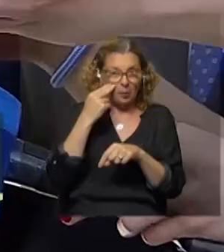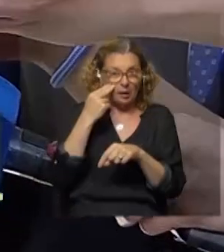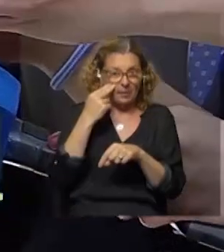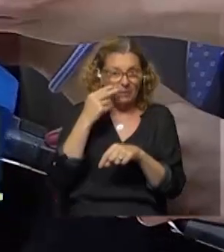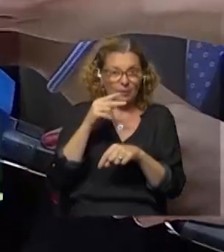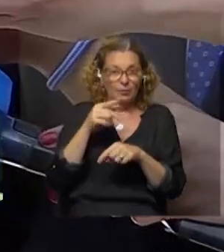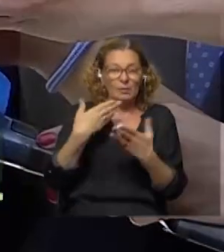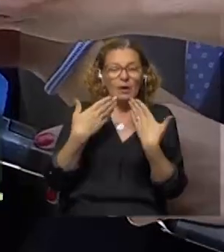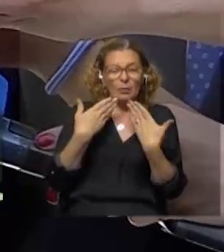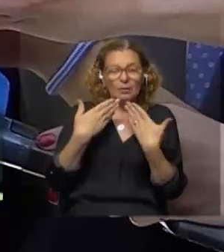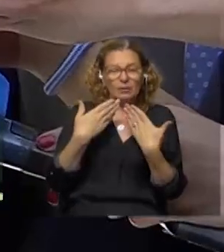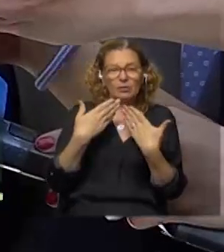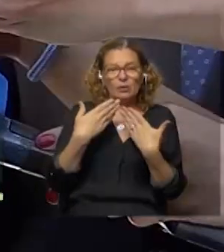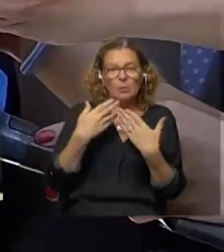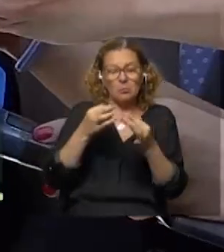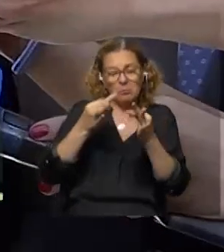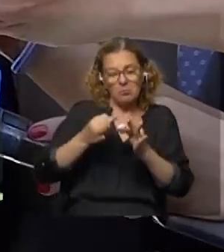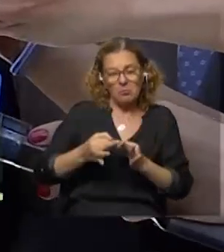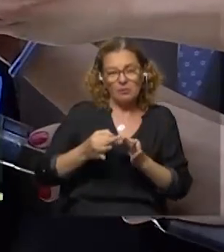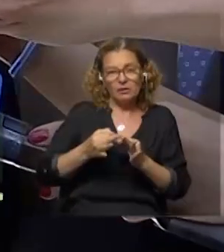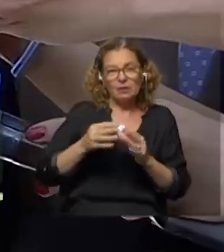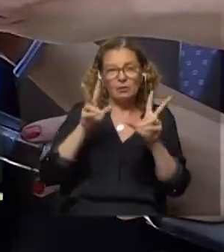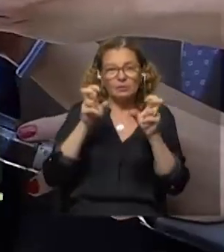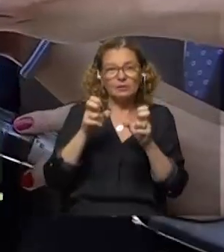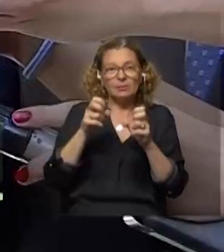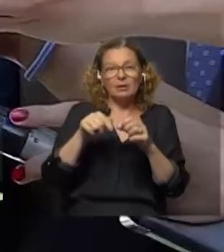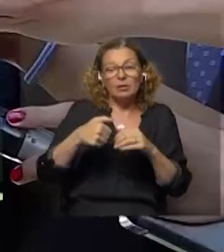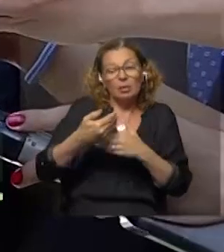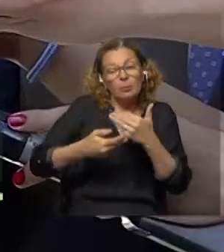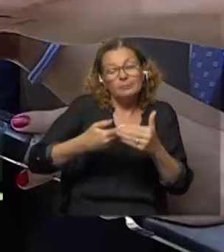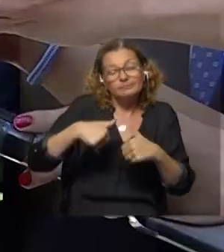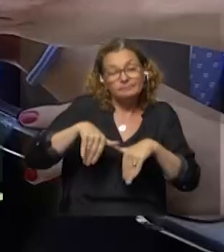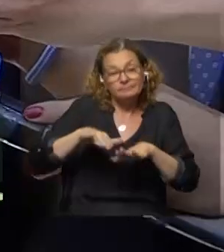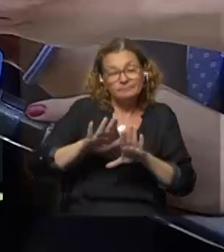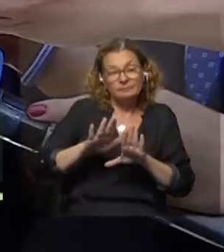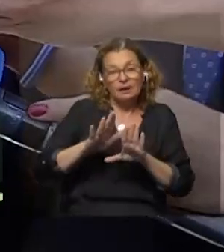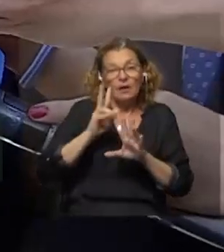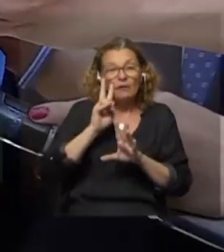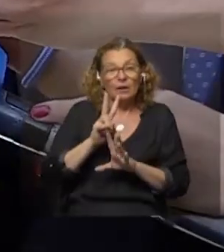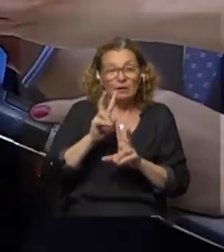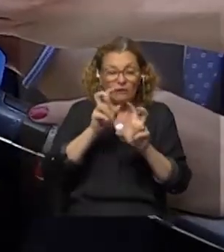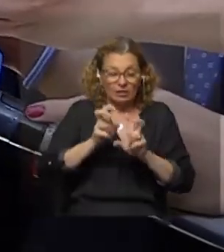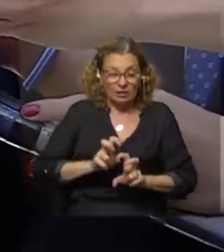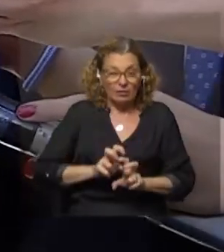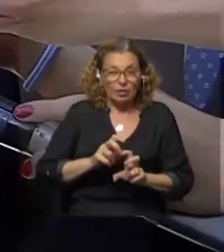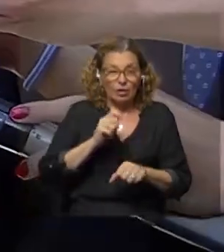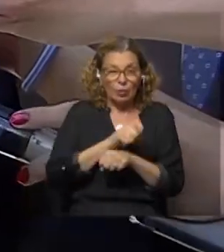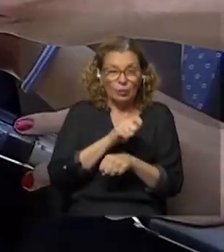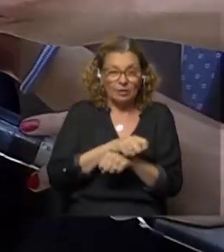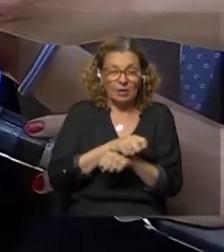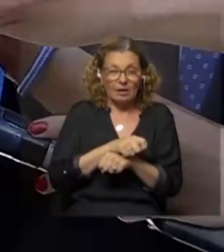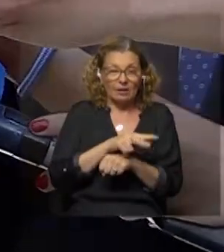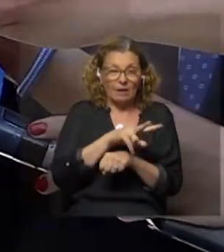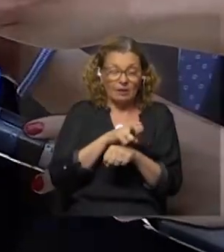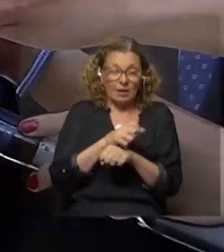fue una conversación muy correcta y la cuestión discurrirá entonces en el tratamiento judicial Que hará